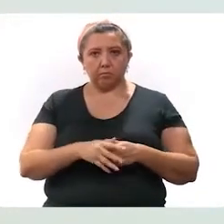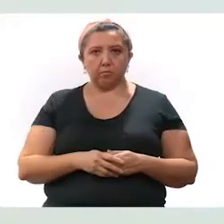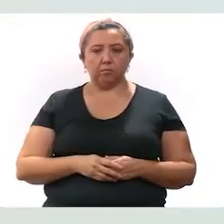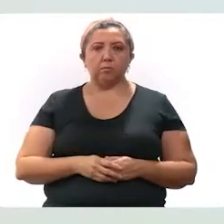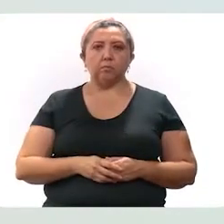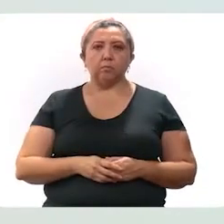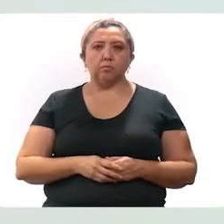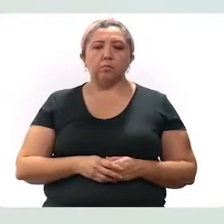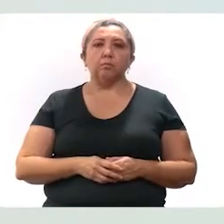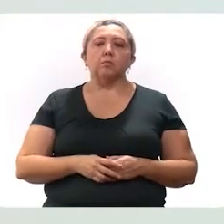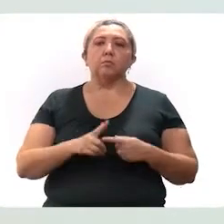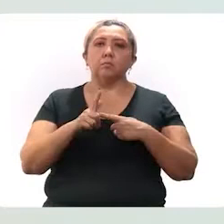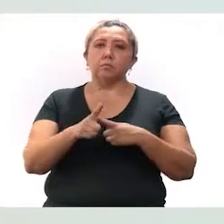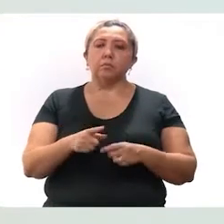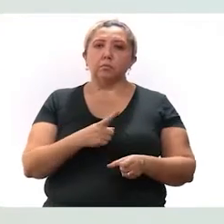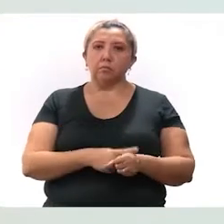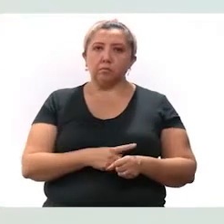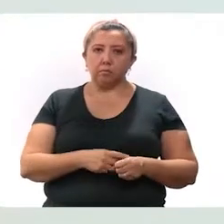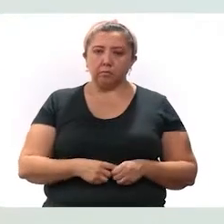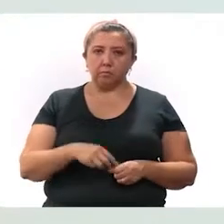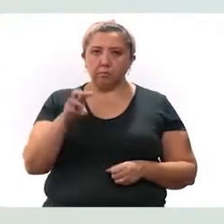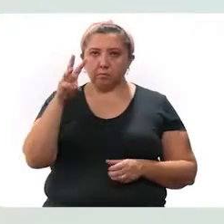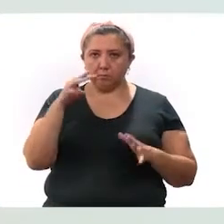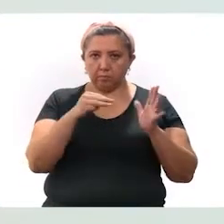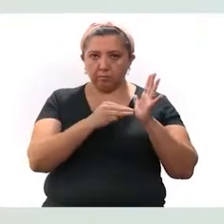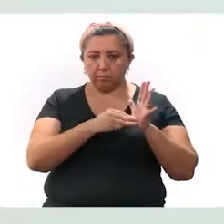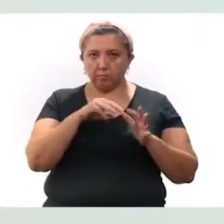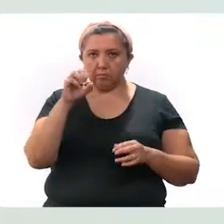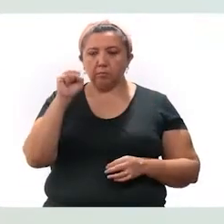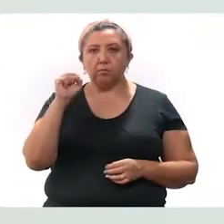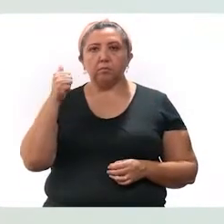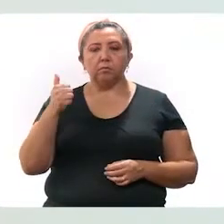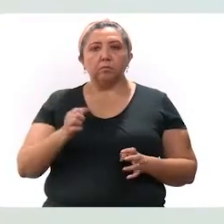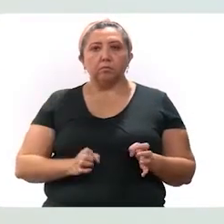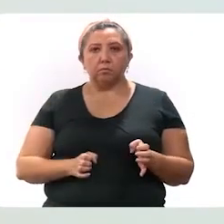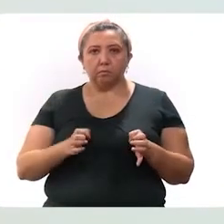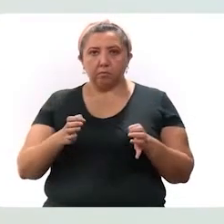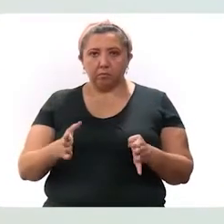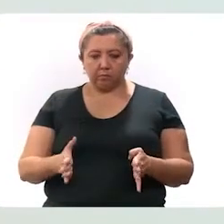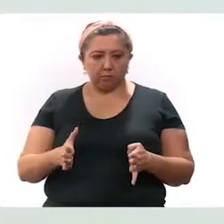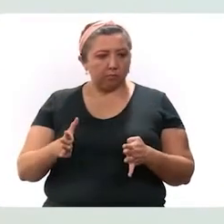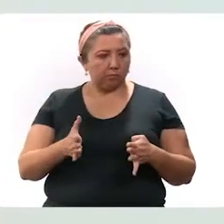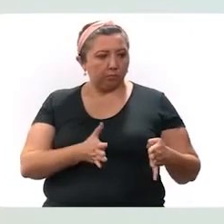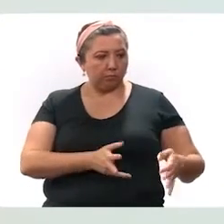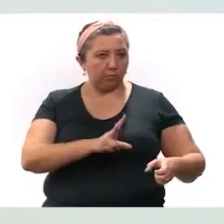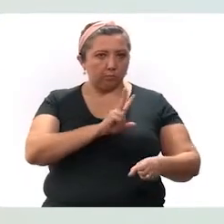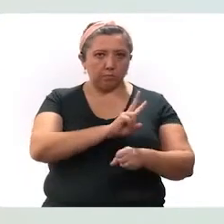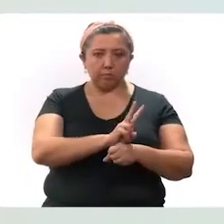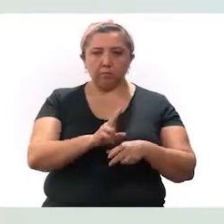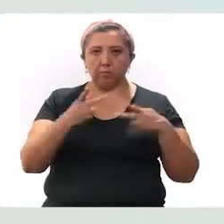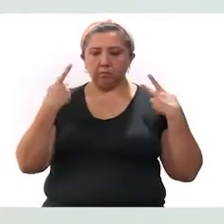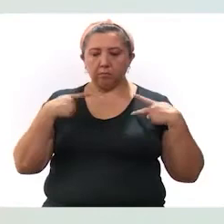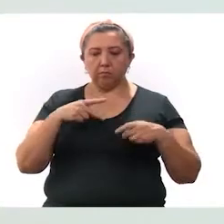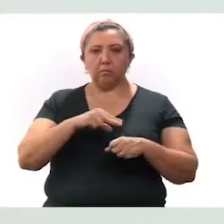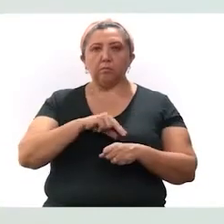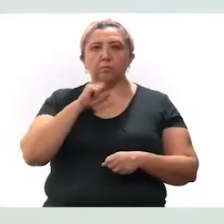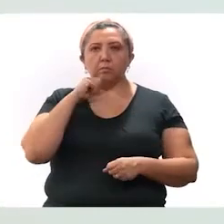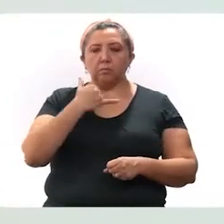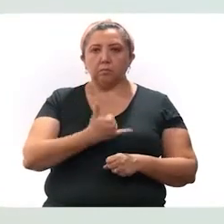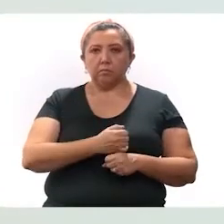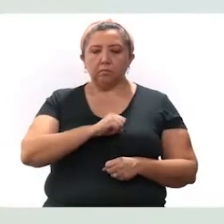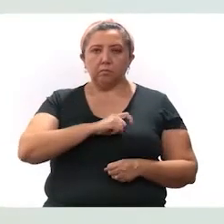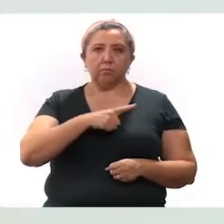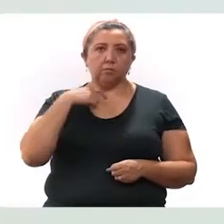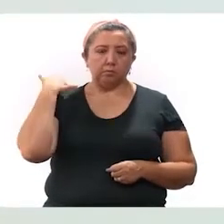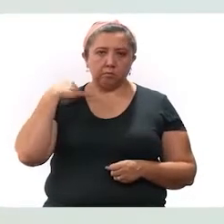coronavirus. De los casos activos, 3.066 están estables, aislados, monitoreados por personal médico